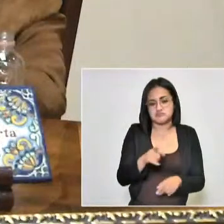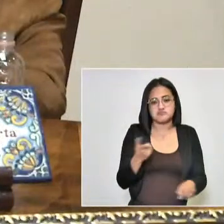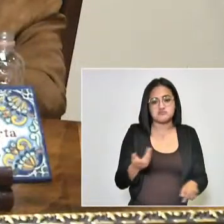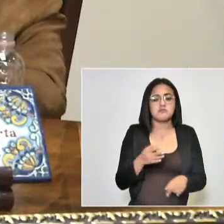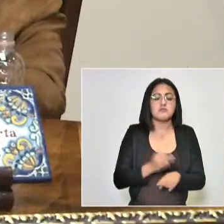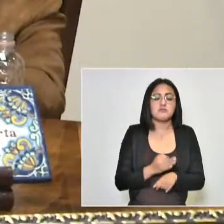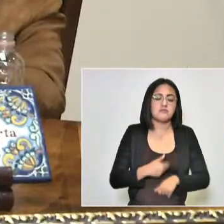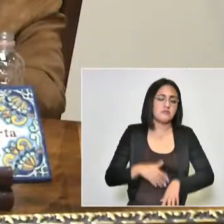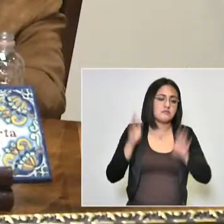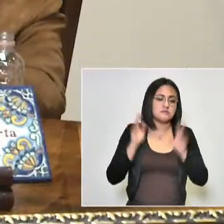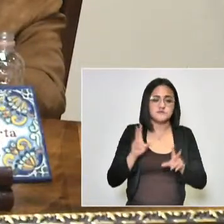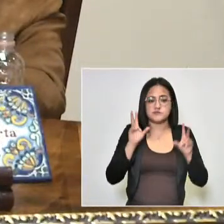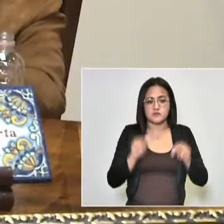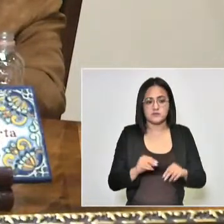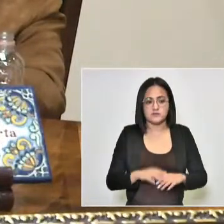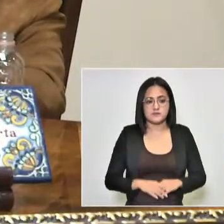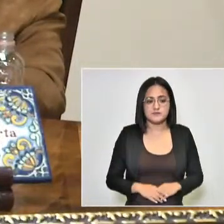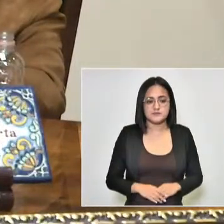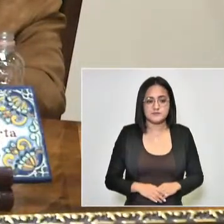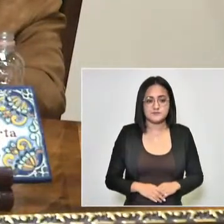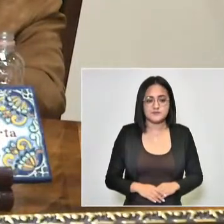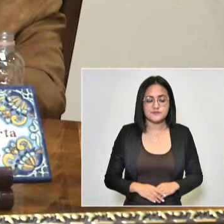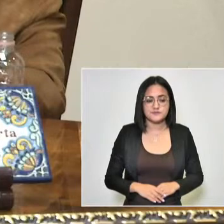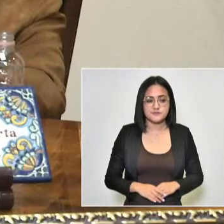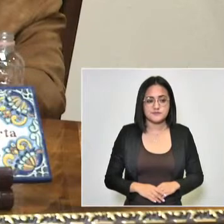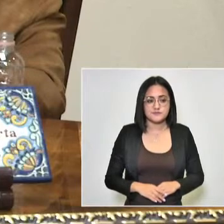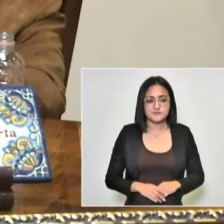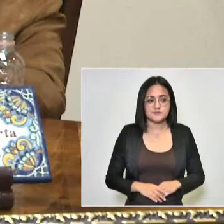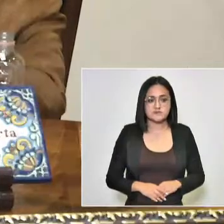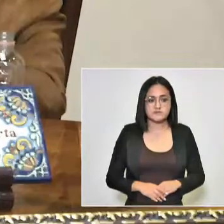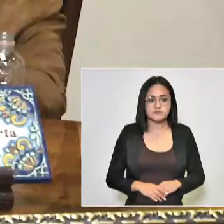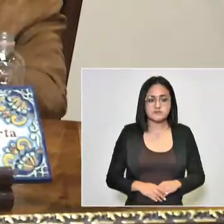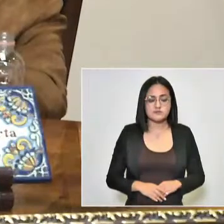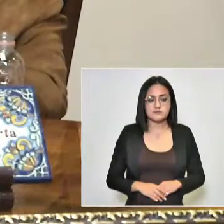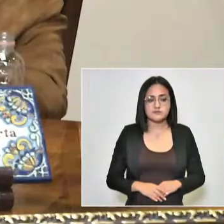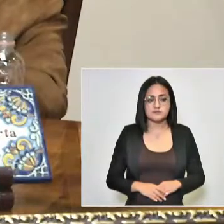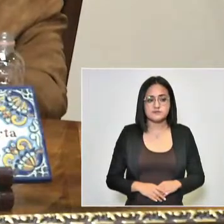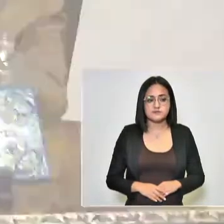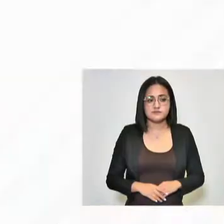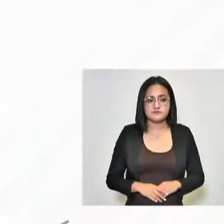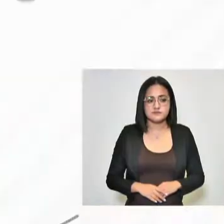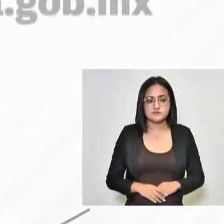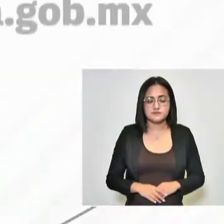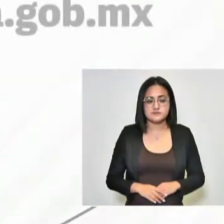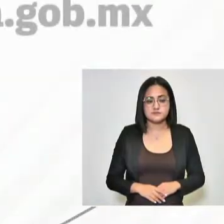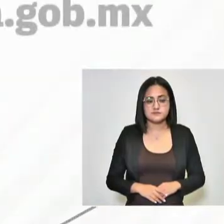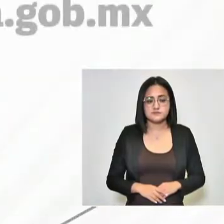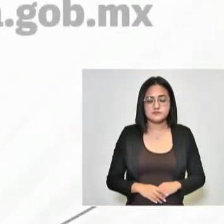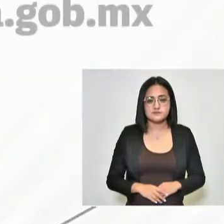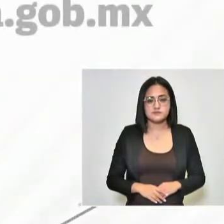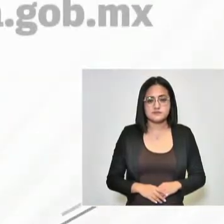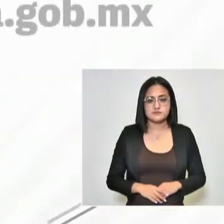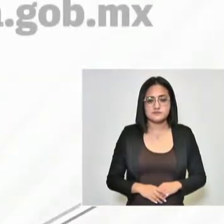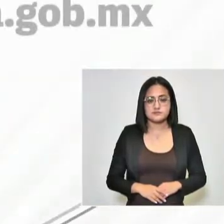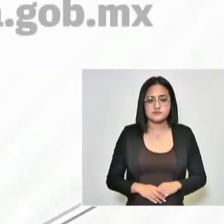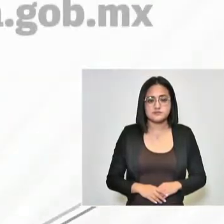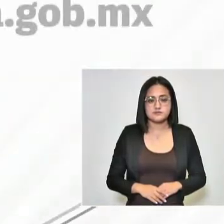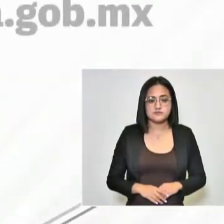quedar exonerados de su responsabilidad. El otro tema que me pregunta